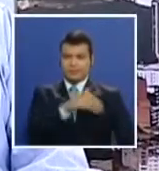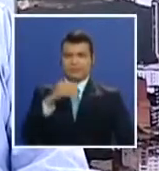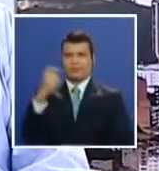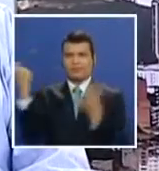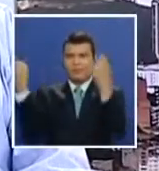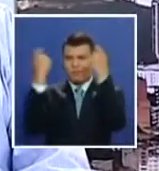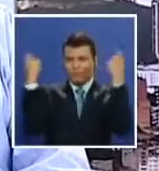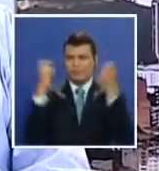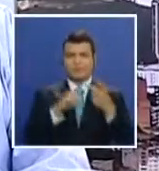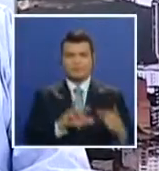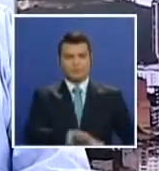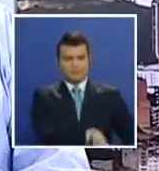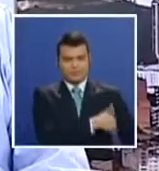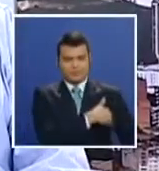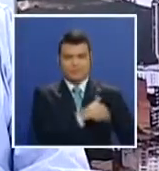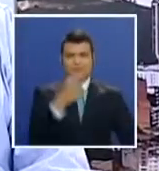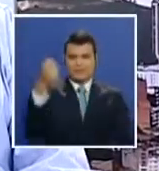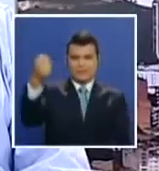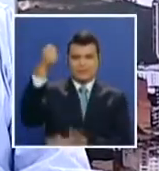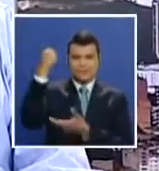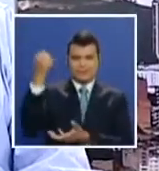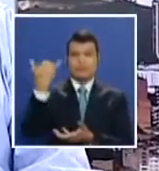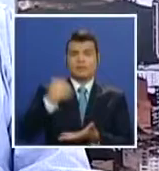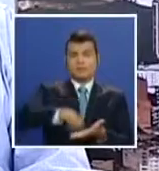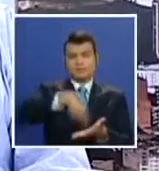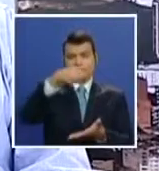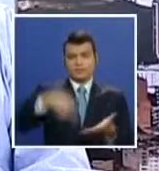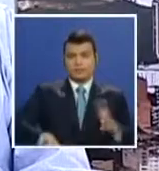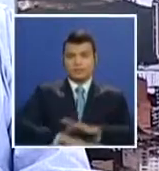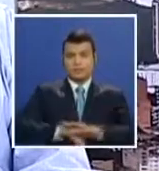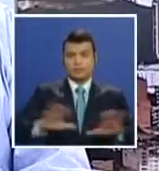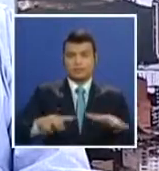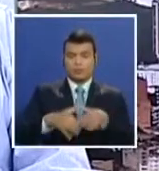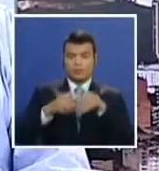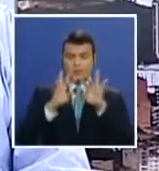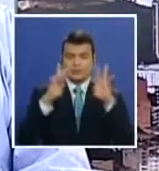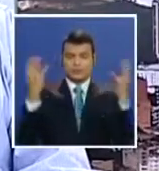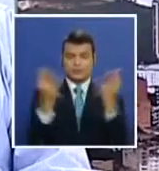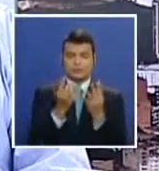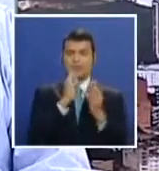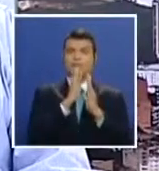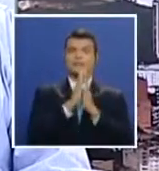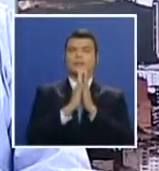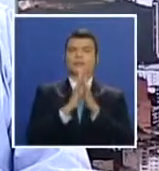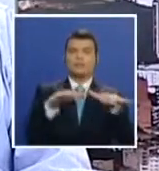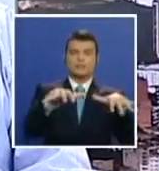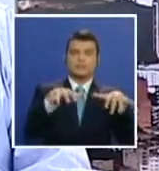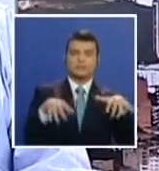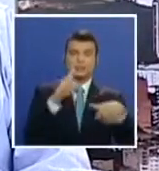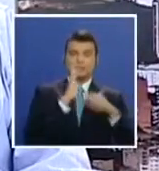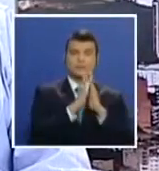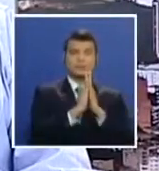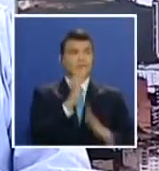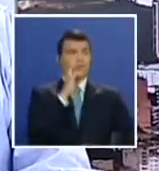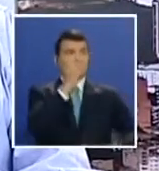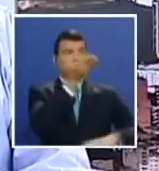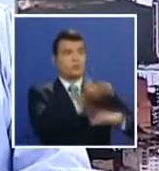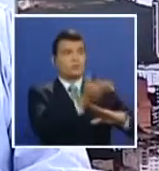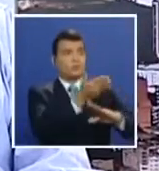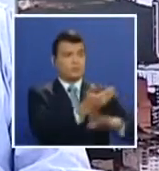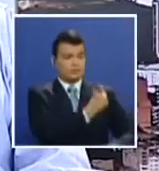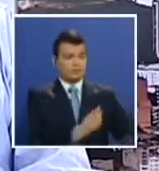ministro de hacienda ya habían firmado la plenaria de senado les solicito antenoche el presidente de la república que se